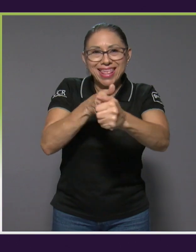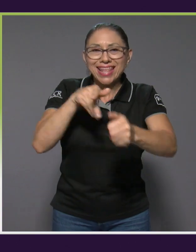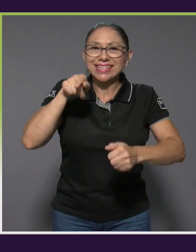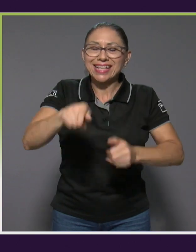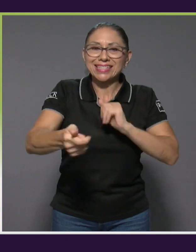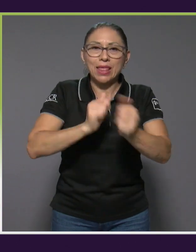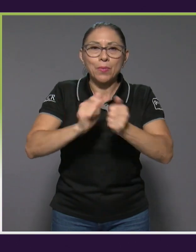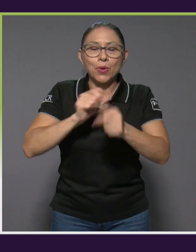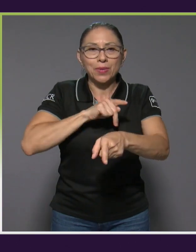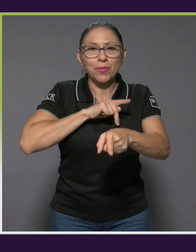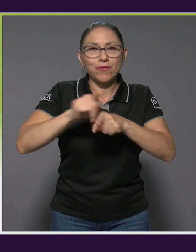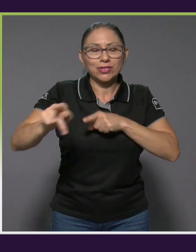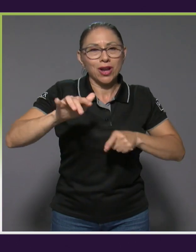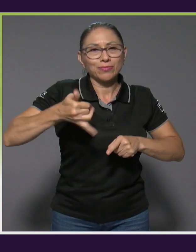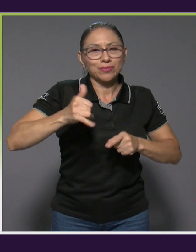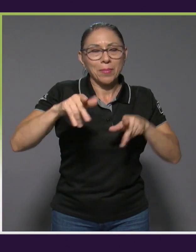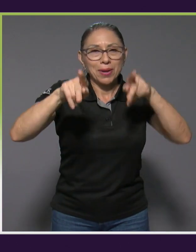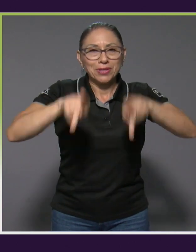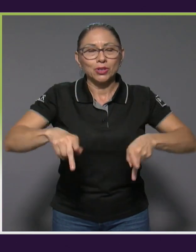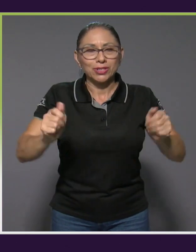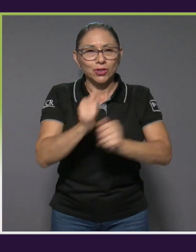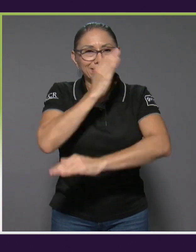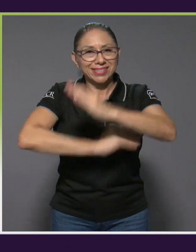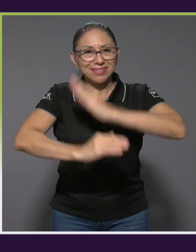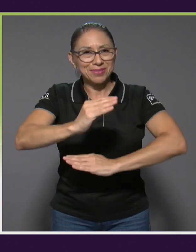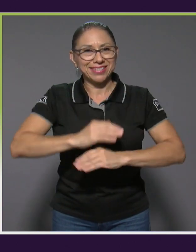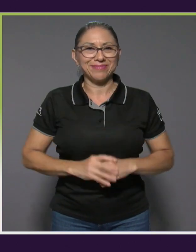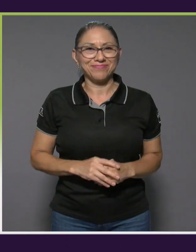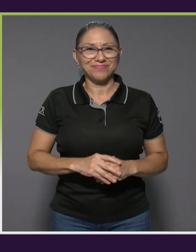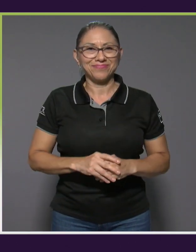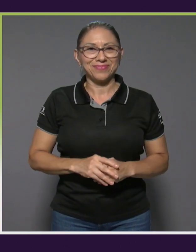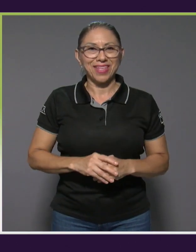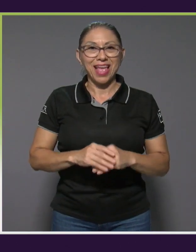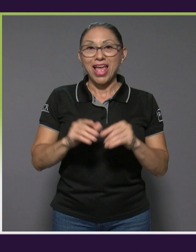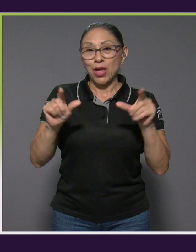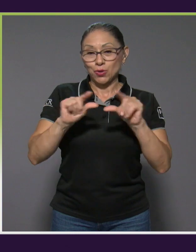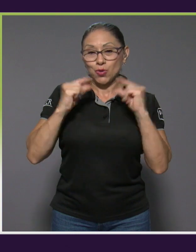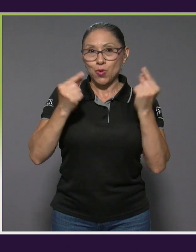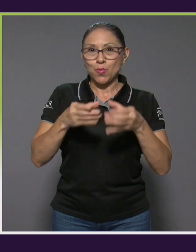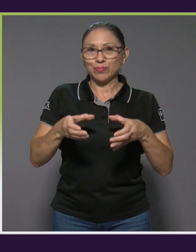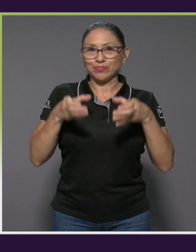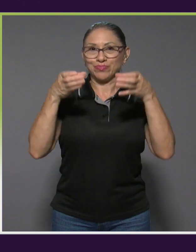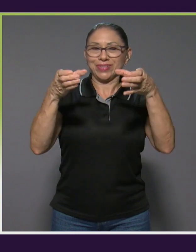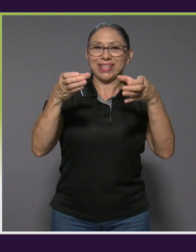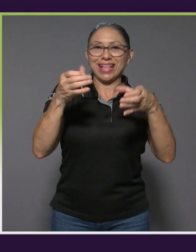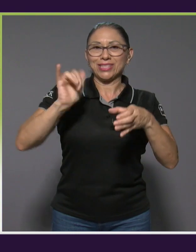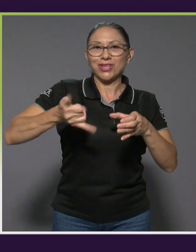deporte profesional para personas con discapacidad. La élite del surf adaptado